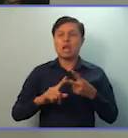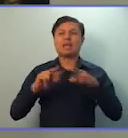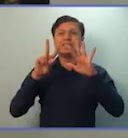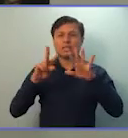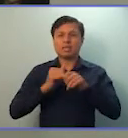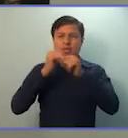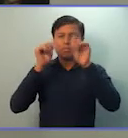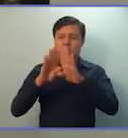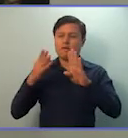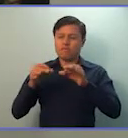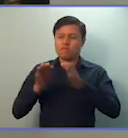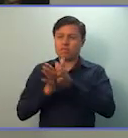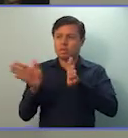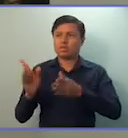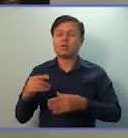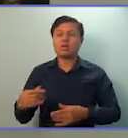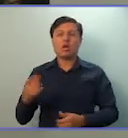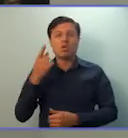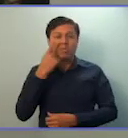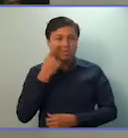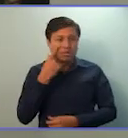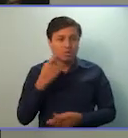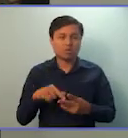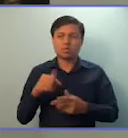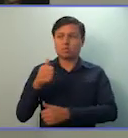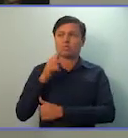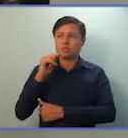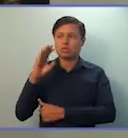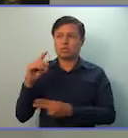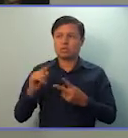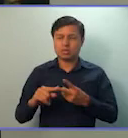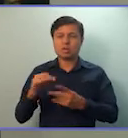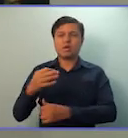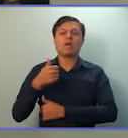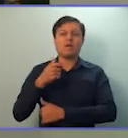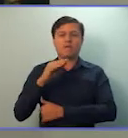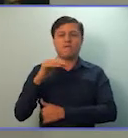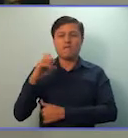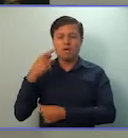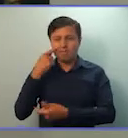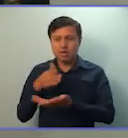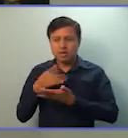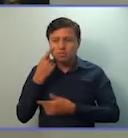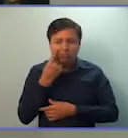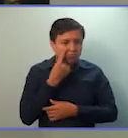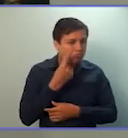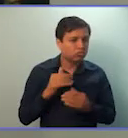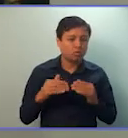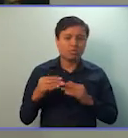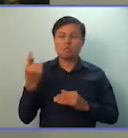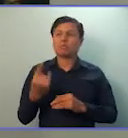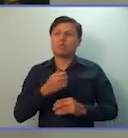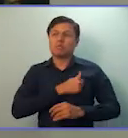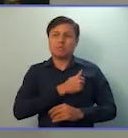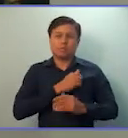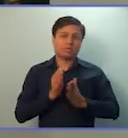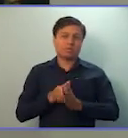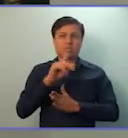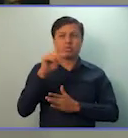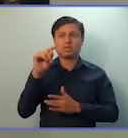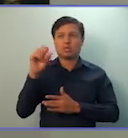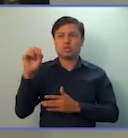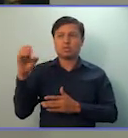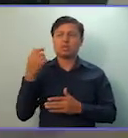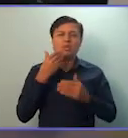observadores o la policía nacional civil el ejército se ha dado seguridad en toda esa zona y los delegados del tribunal supremo electoral